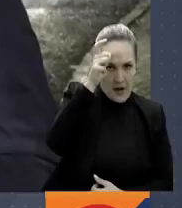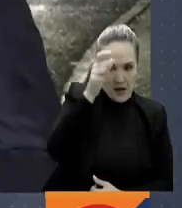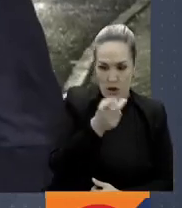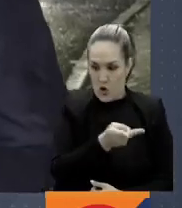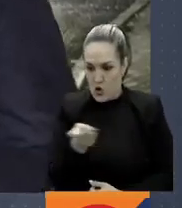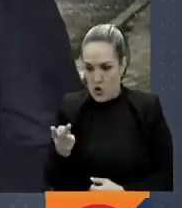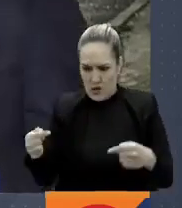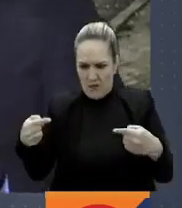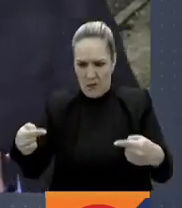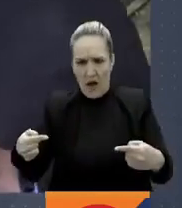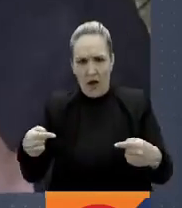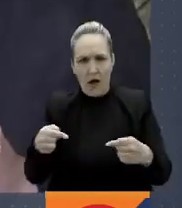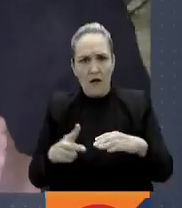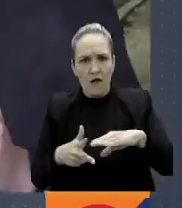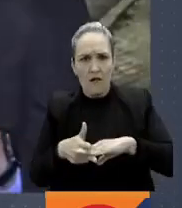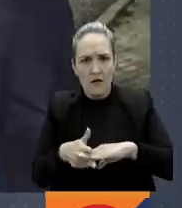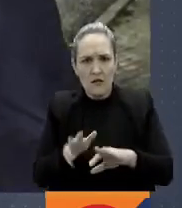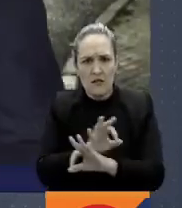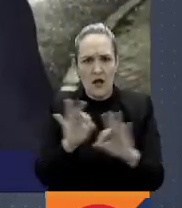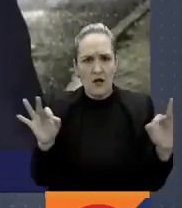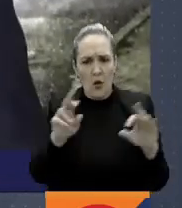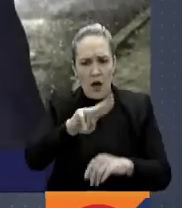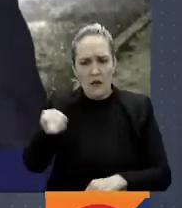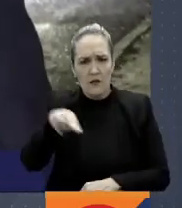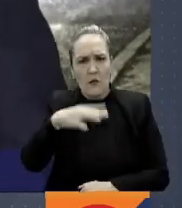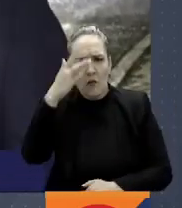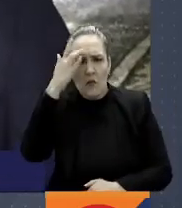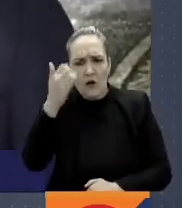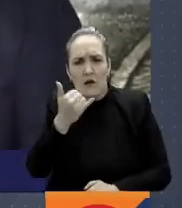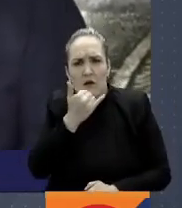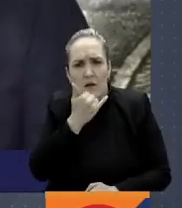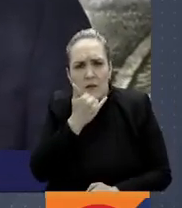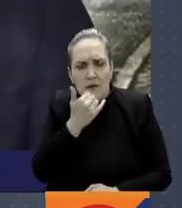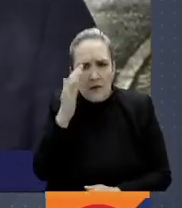Tobón. Ismael, buenas noches, ¿qué pasa a esta hora?